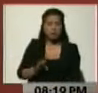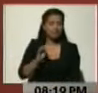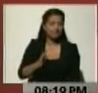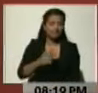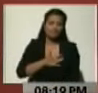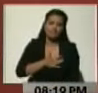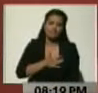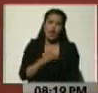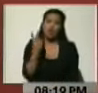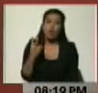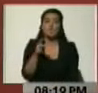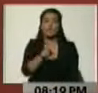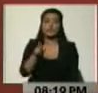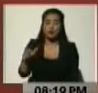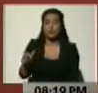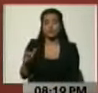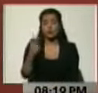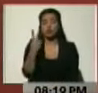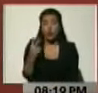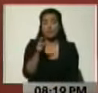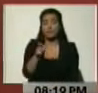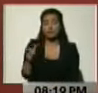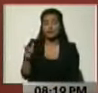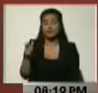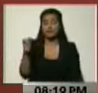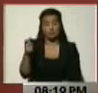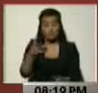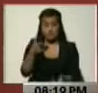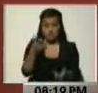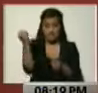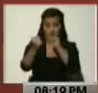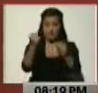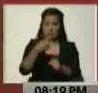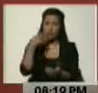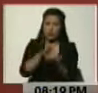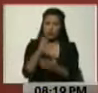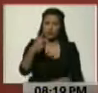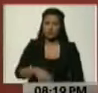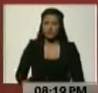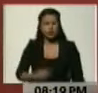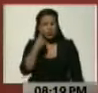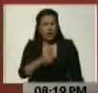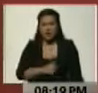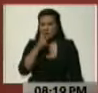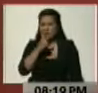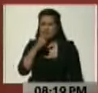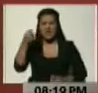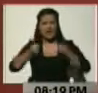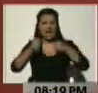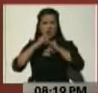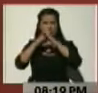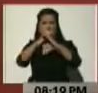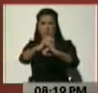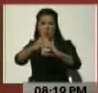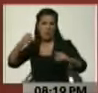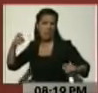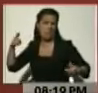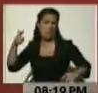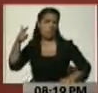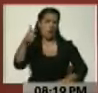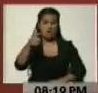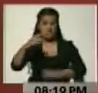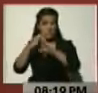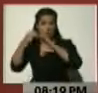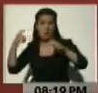Horrible, ¿verdad? La forma como esa persona arranca o esas personas arrancan ese autobús y no les importa. Y se llevan